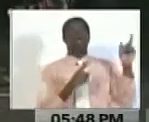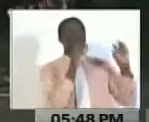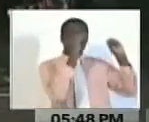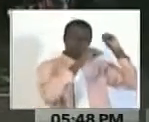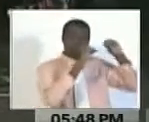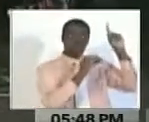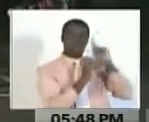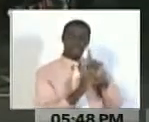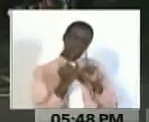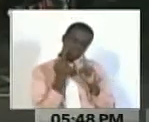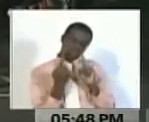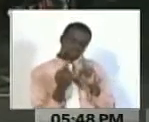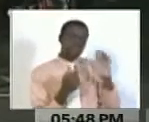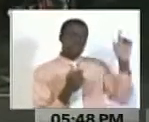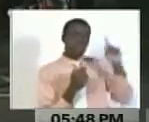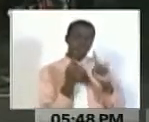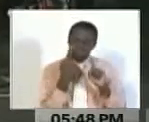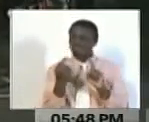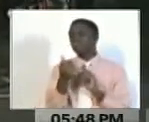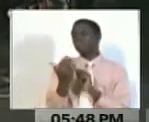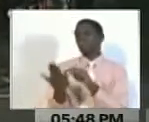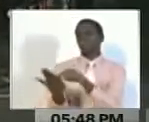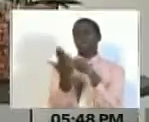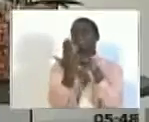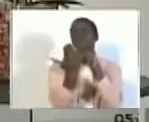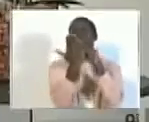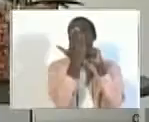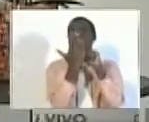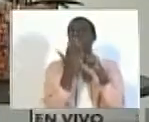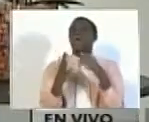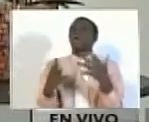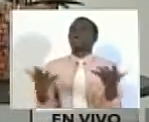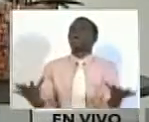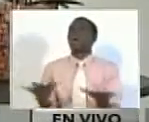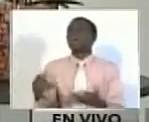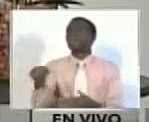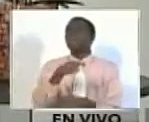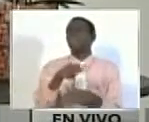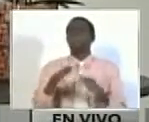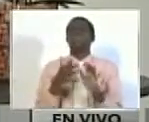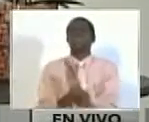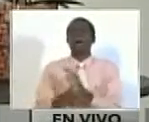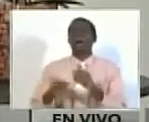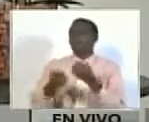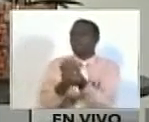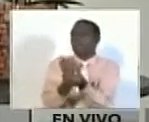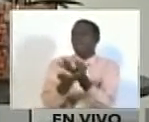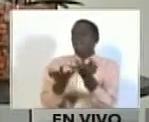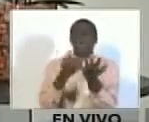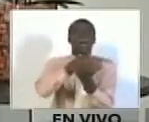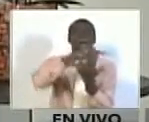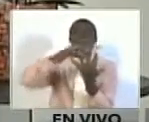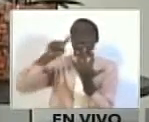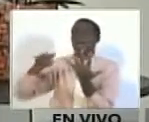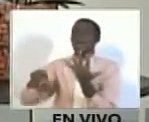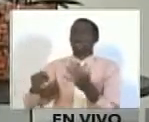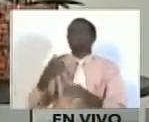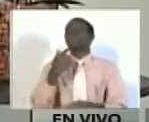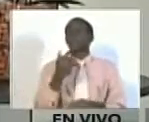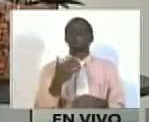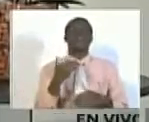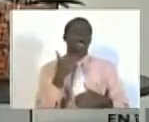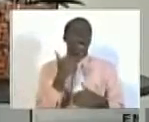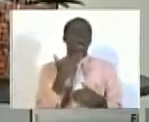entiendo yo como una gran vitrina para que el mundo sepa lo que están haciendo nuestros artistas. Exactamente, ¿cierto? Eso. De esa oferta, ese abanico. Siempre se ha hablado mucho de la